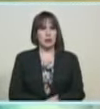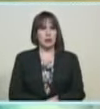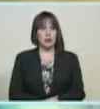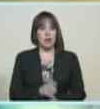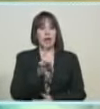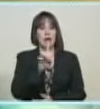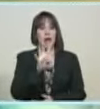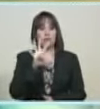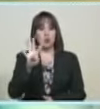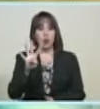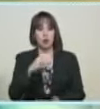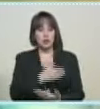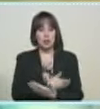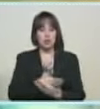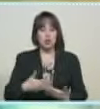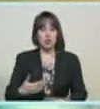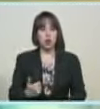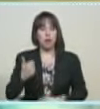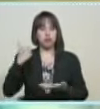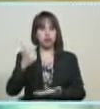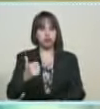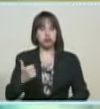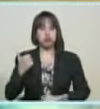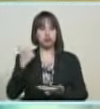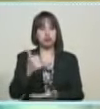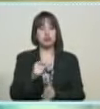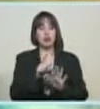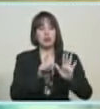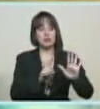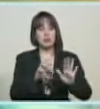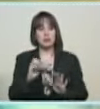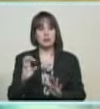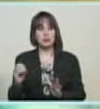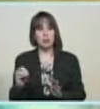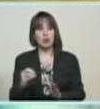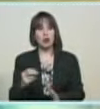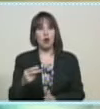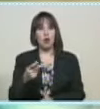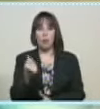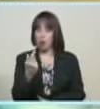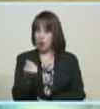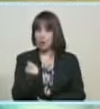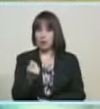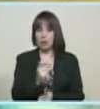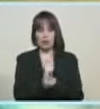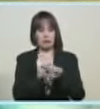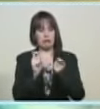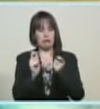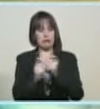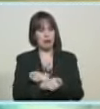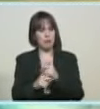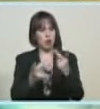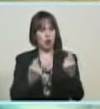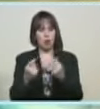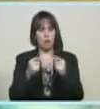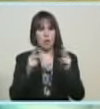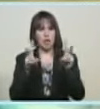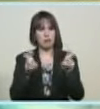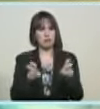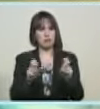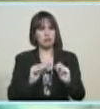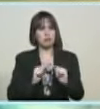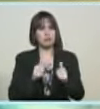14 millones de bonos de 600 bolívares que significa el bono de reconversión económica el